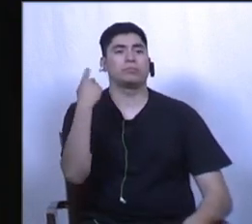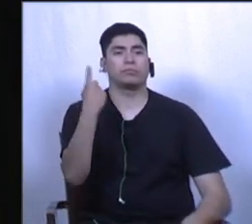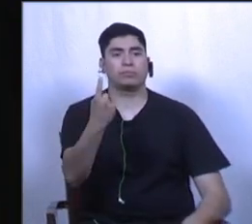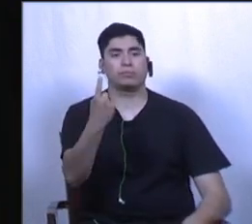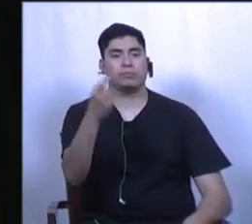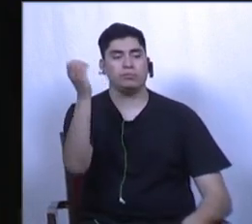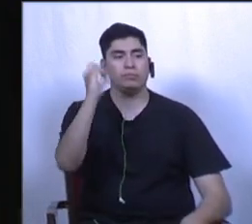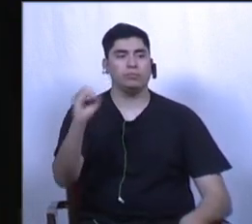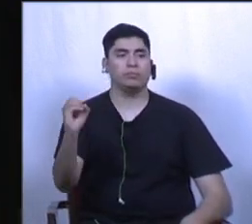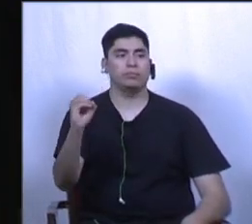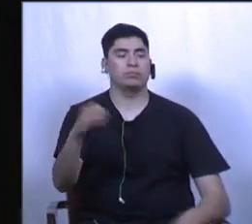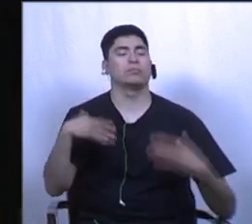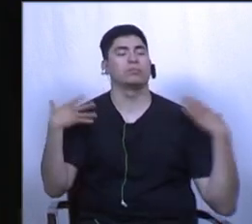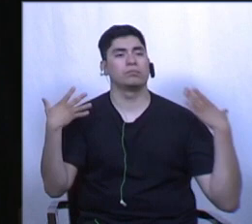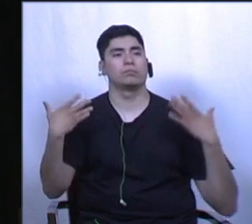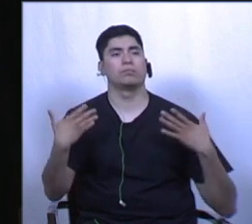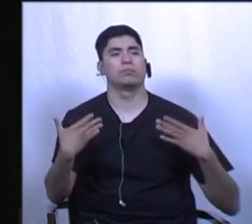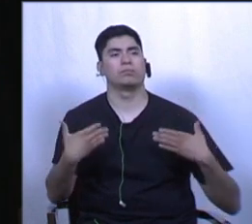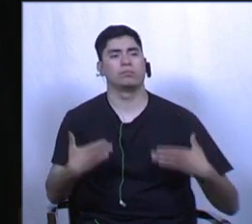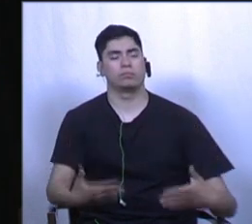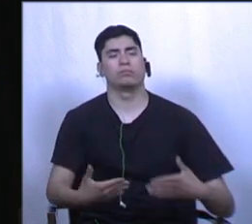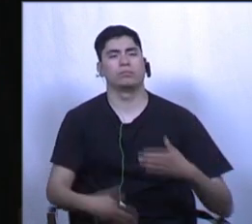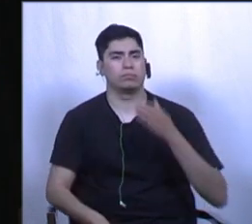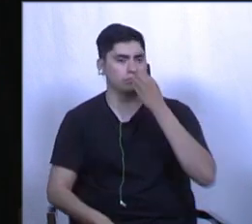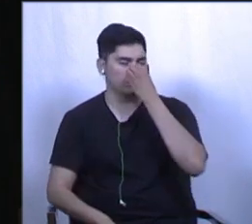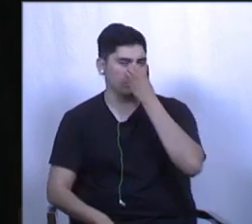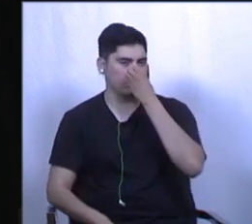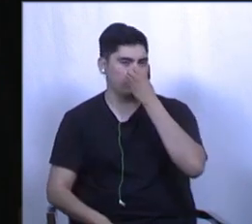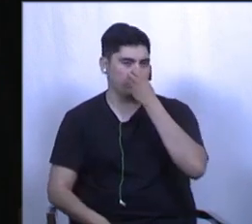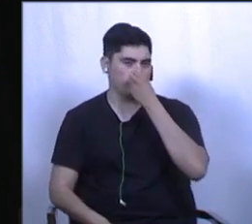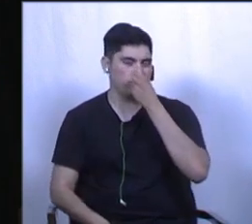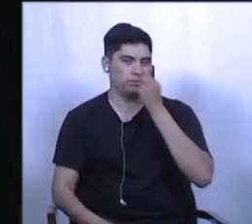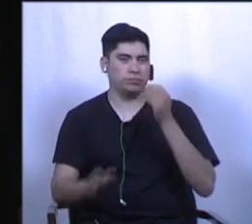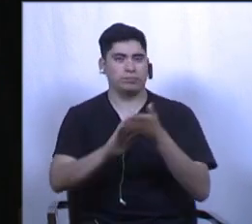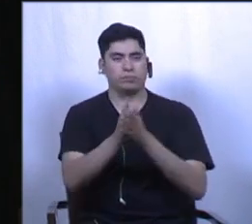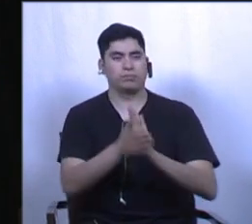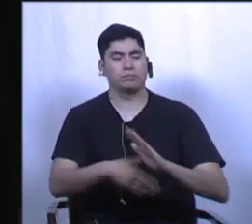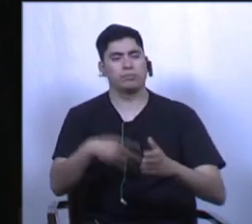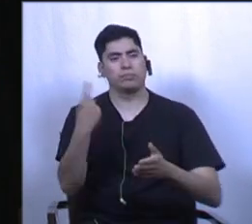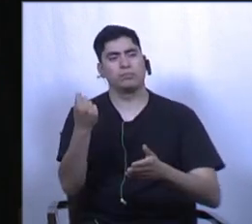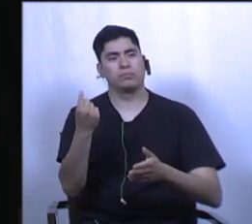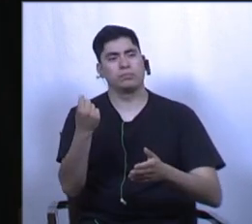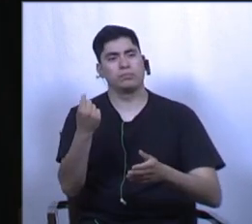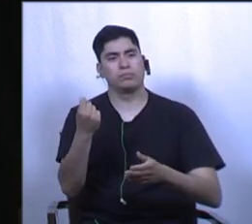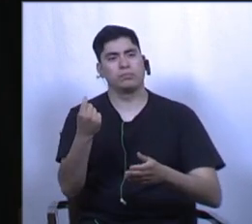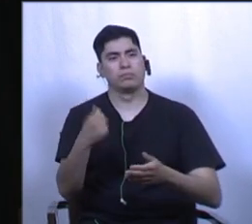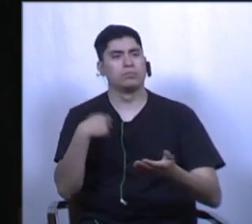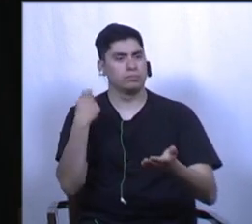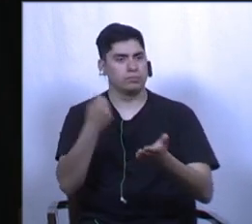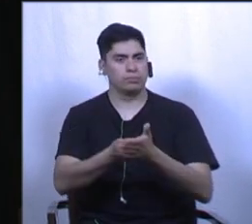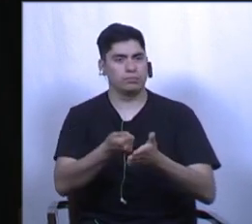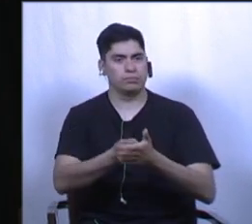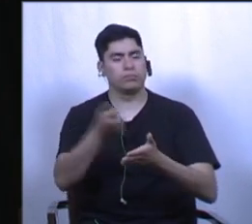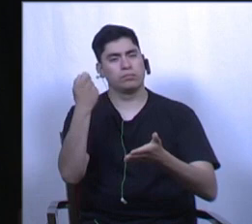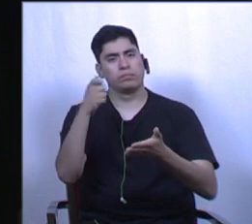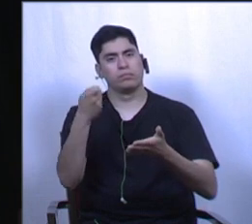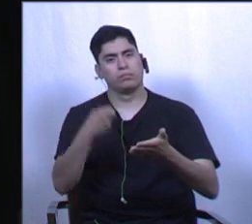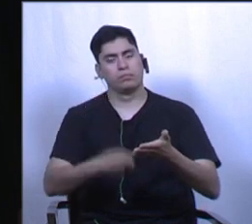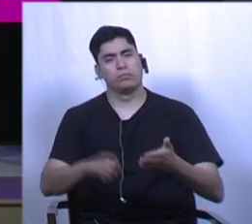humanos. Y lo que nos sorprende es que pese a todo el dinero que se gasta en evaluar los genes